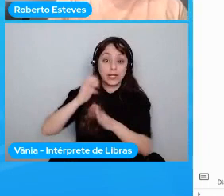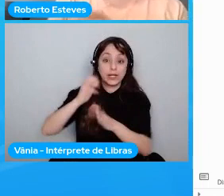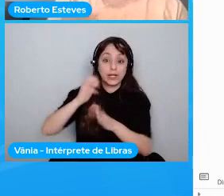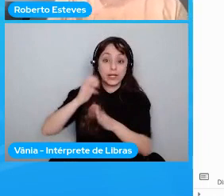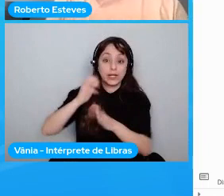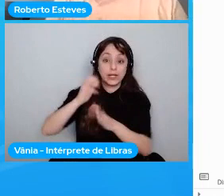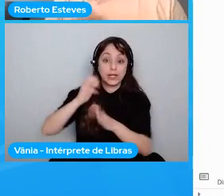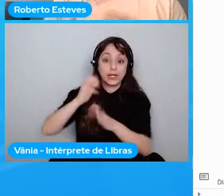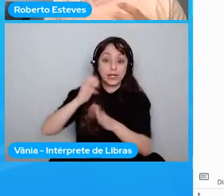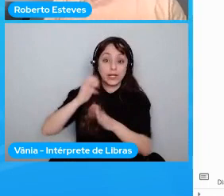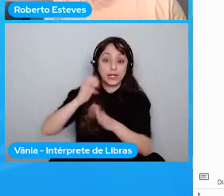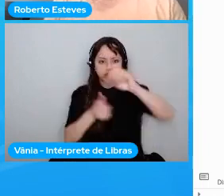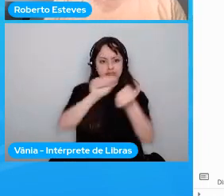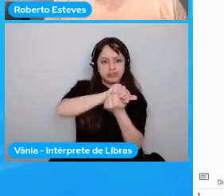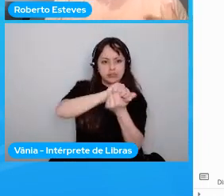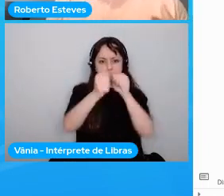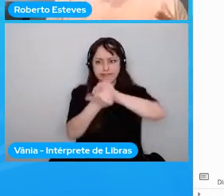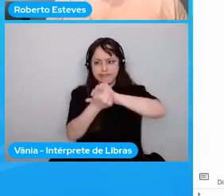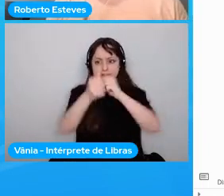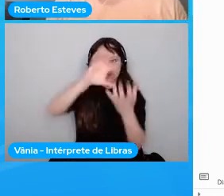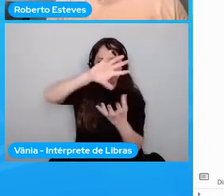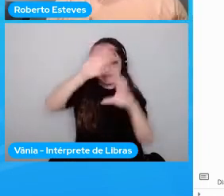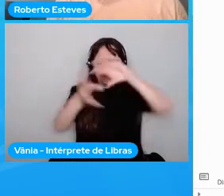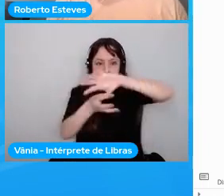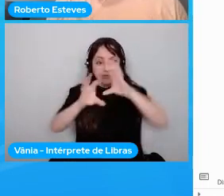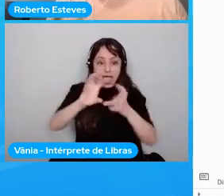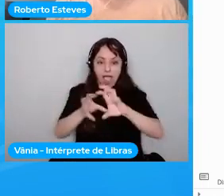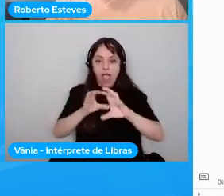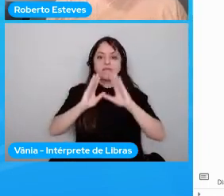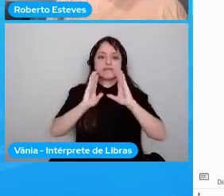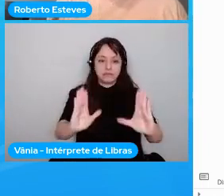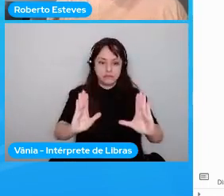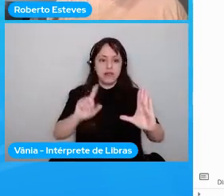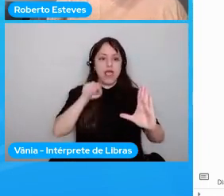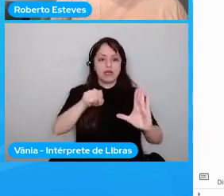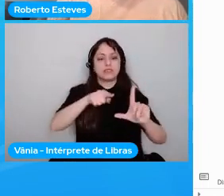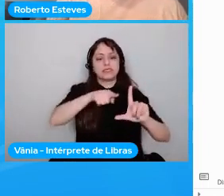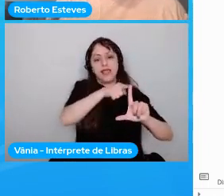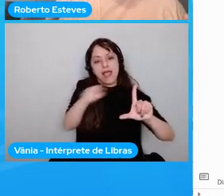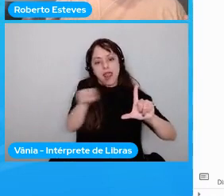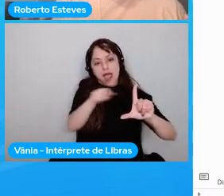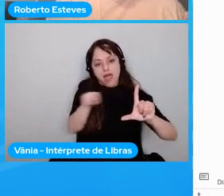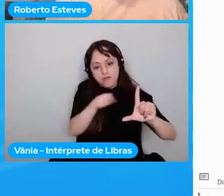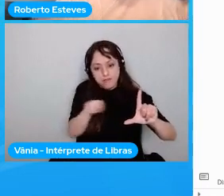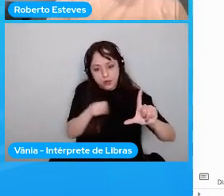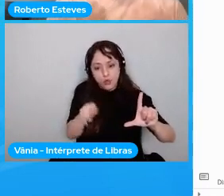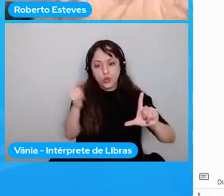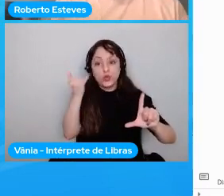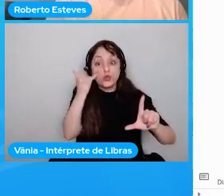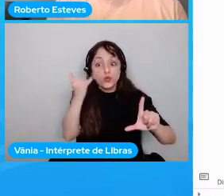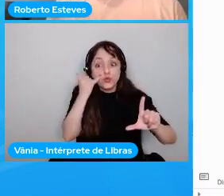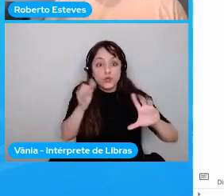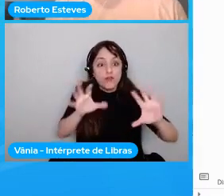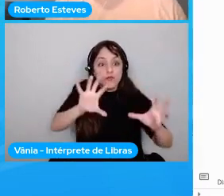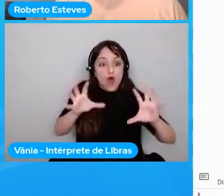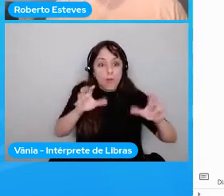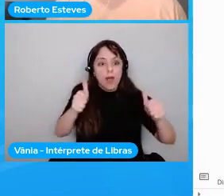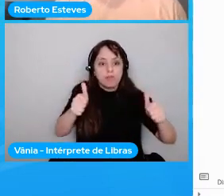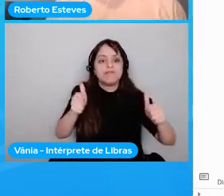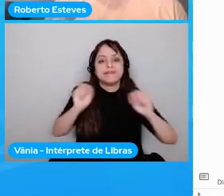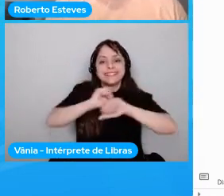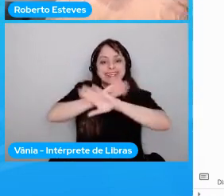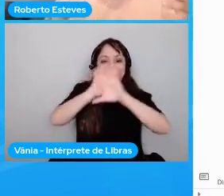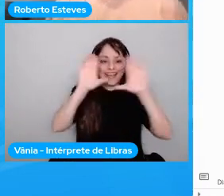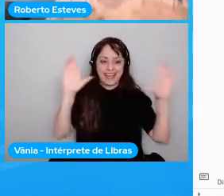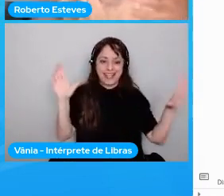como 4 o 5 iteraciones, logramos llegar a un gráfico que ya tiene la forma o tiene la estructura